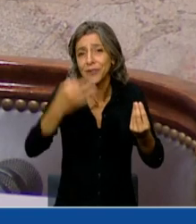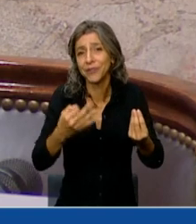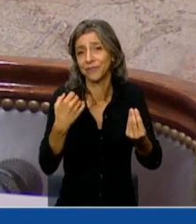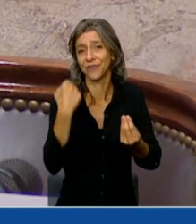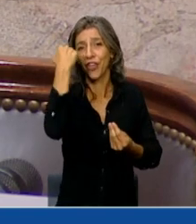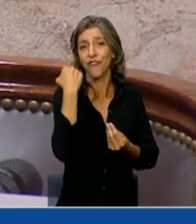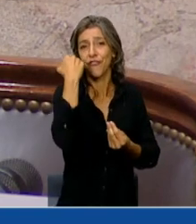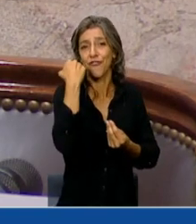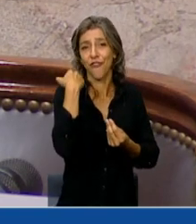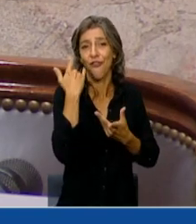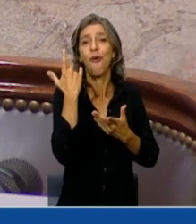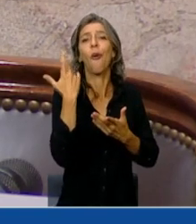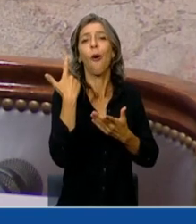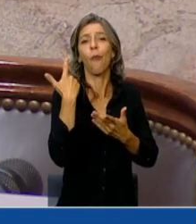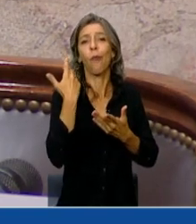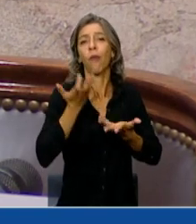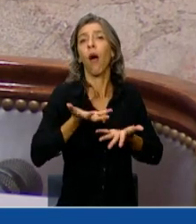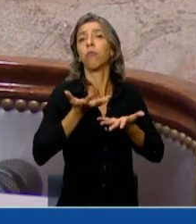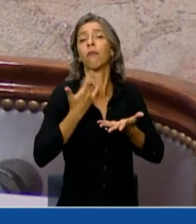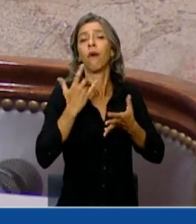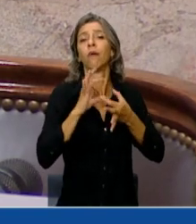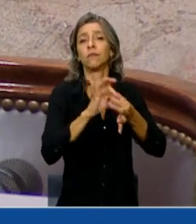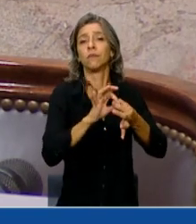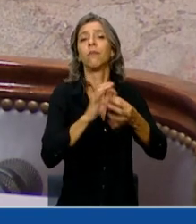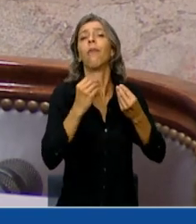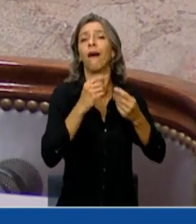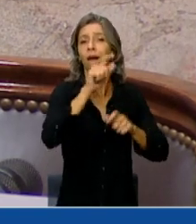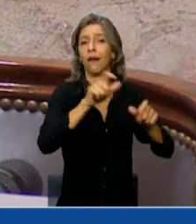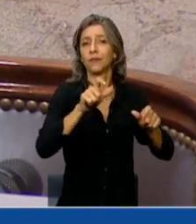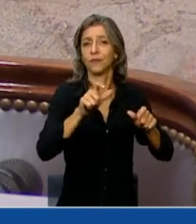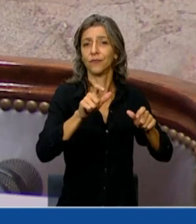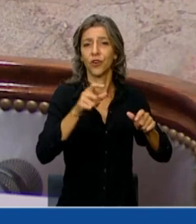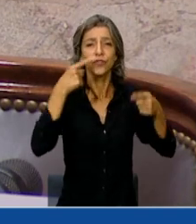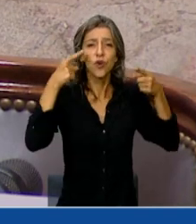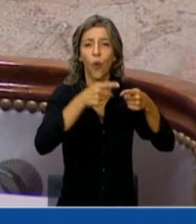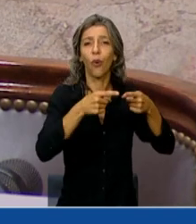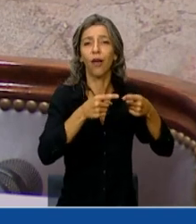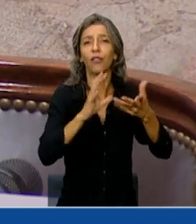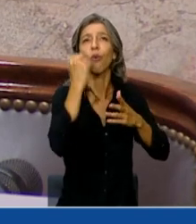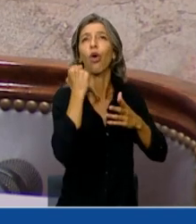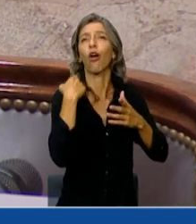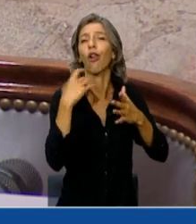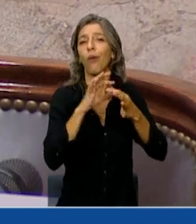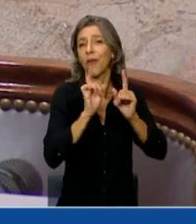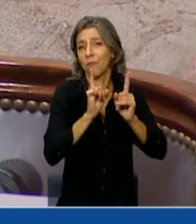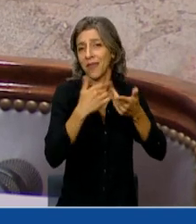social, la clase capitalista. El carácter de clase de este golpe militar es muy claro y también hay que